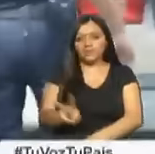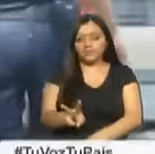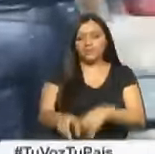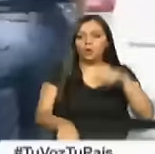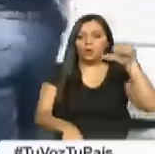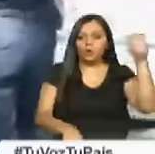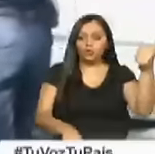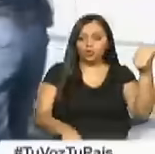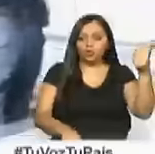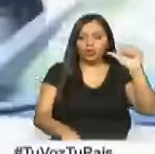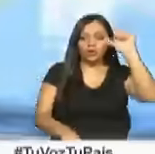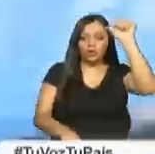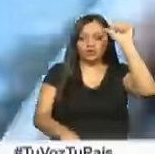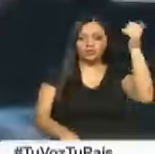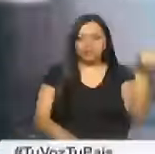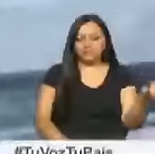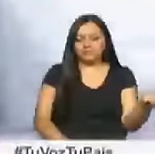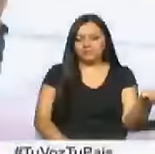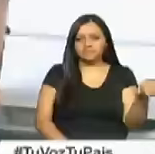documentos indonesios.